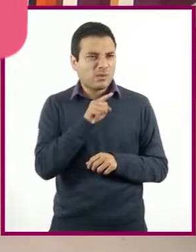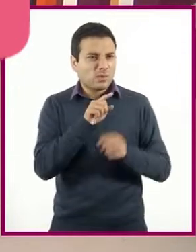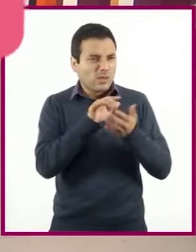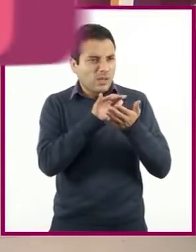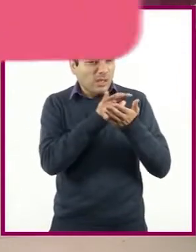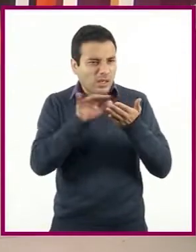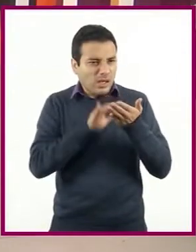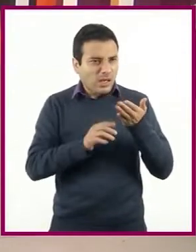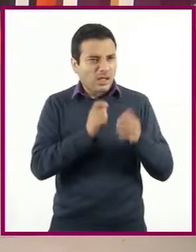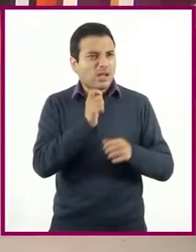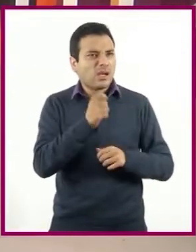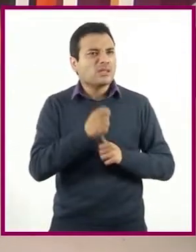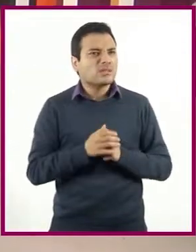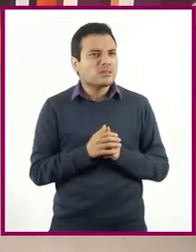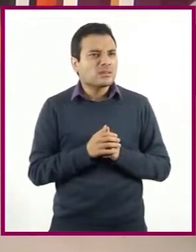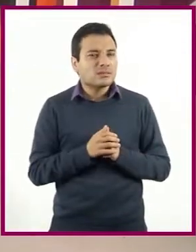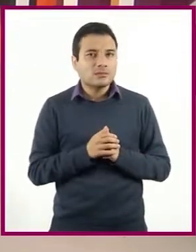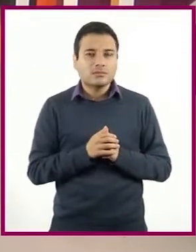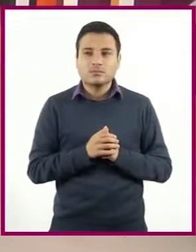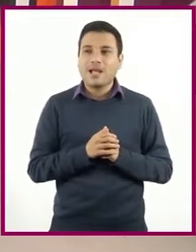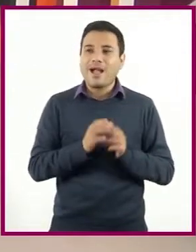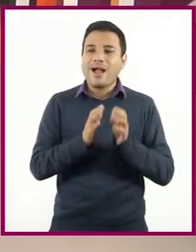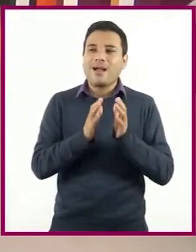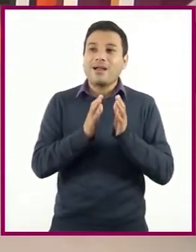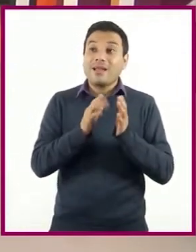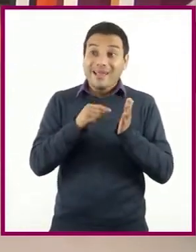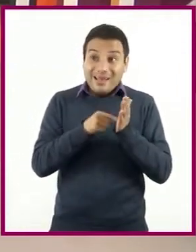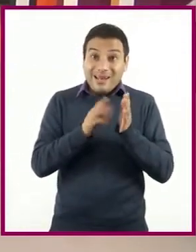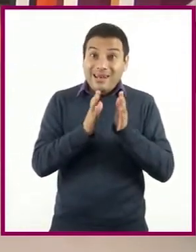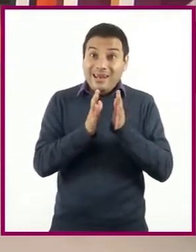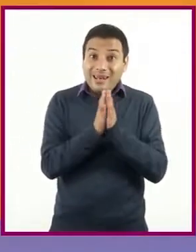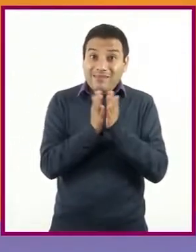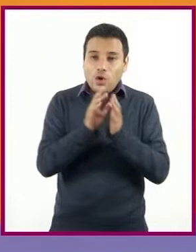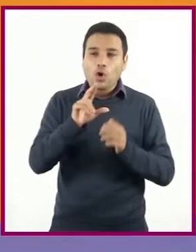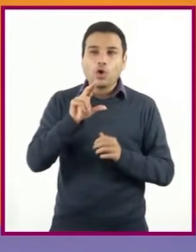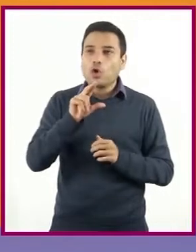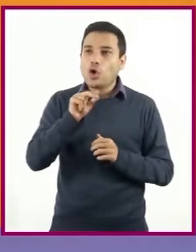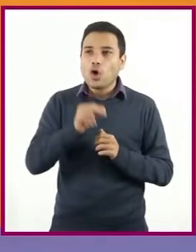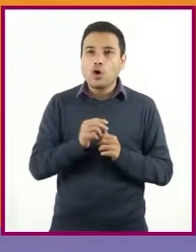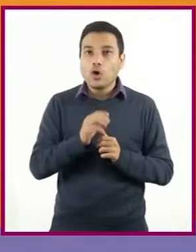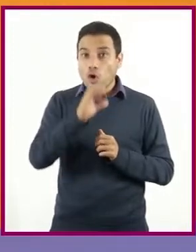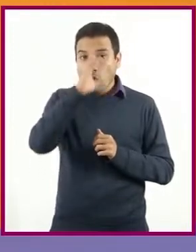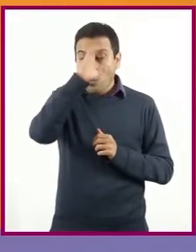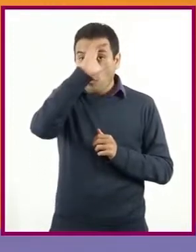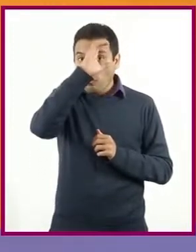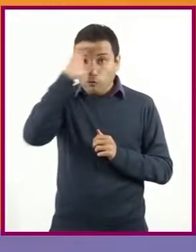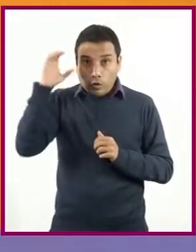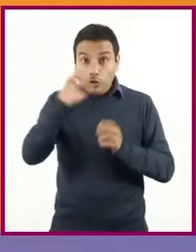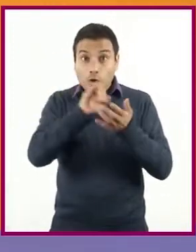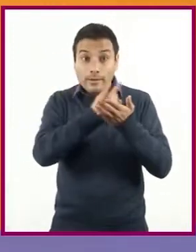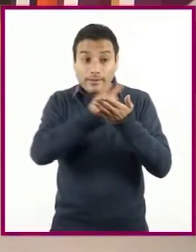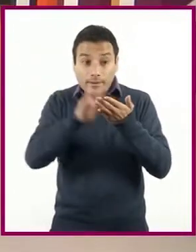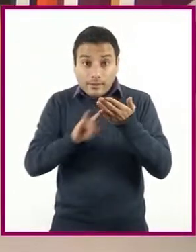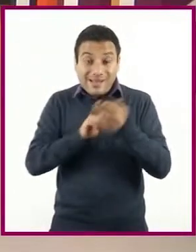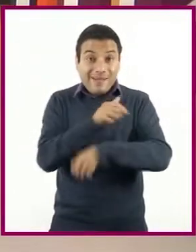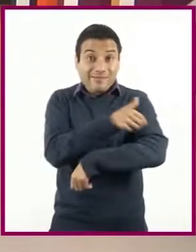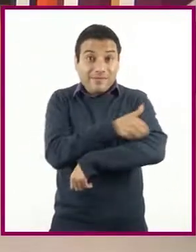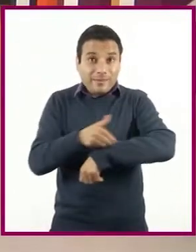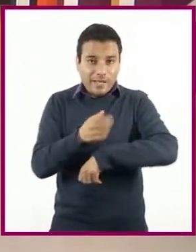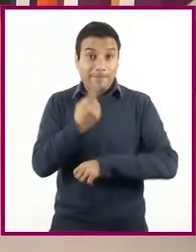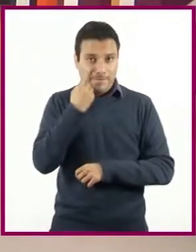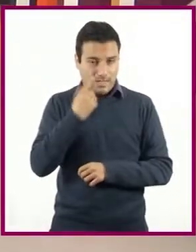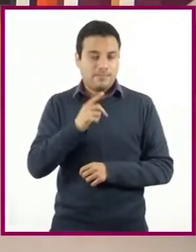grande? Ah, no. No, no es un libro. Es un álbum familiar de fotografías. Ah. Mira, ellos son mis